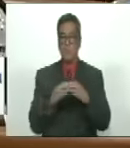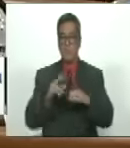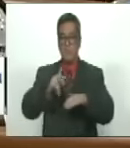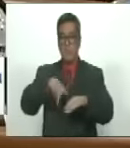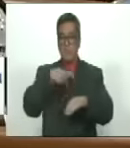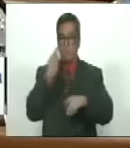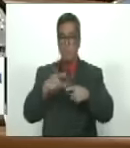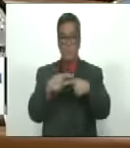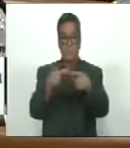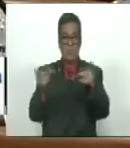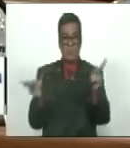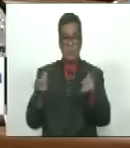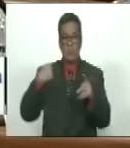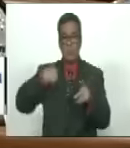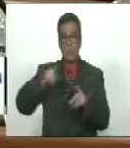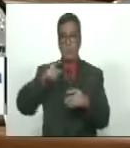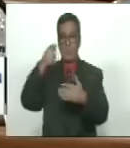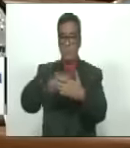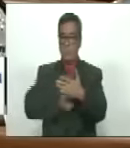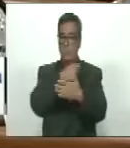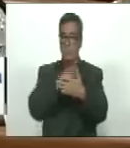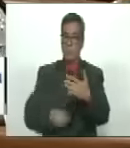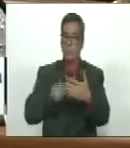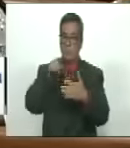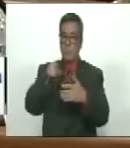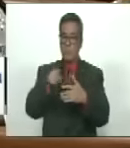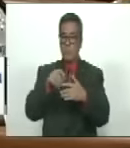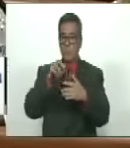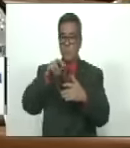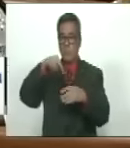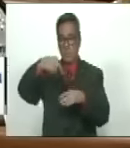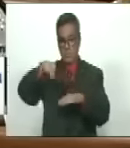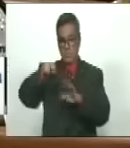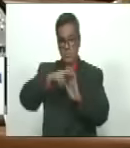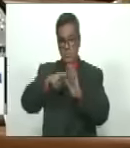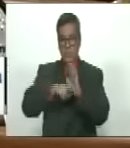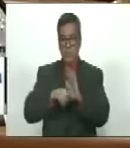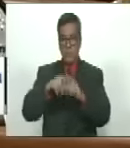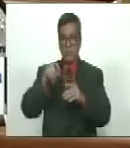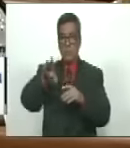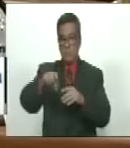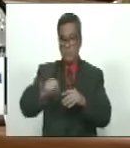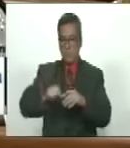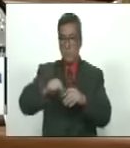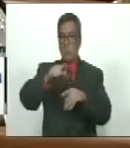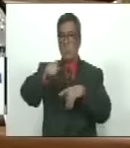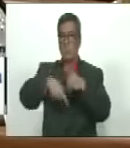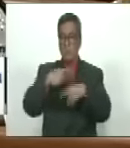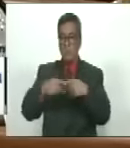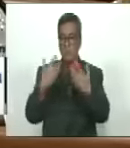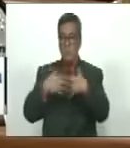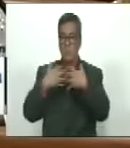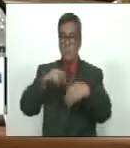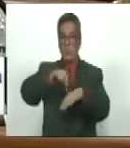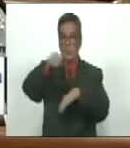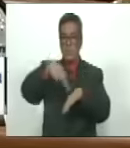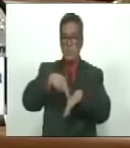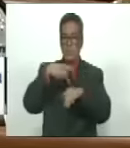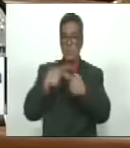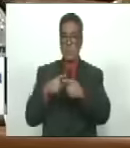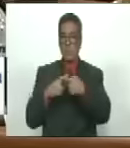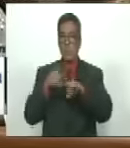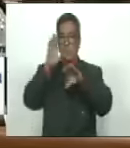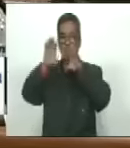poder público tienen una prohibición expresa en esta norma de contratar con empresas nacionales o